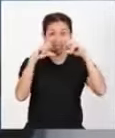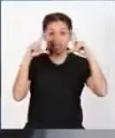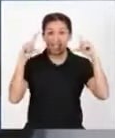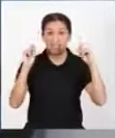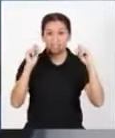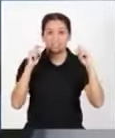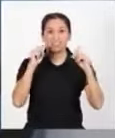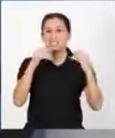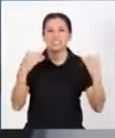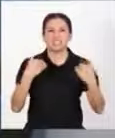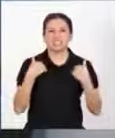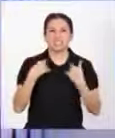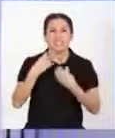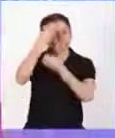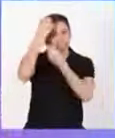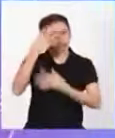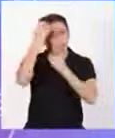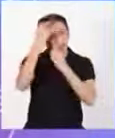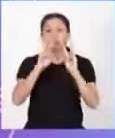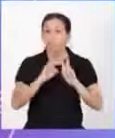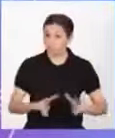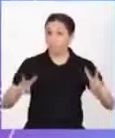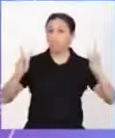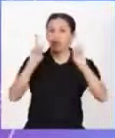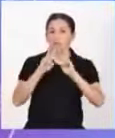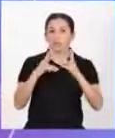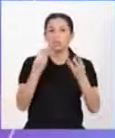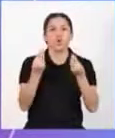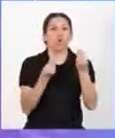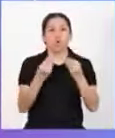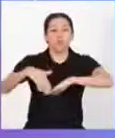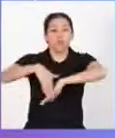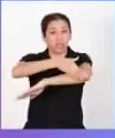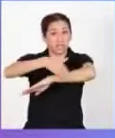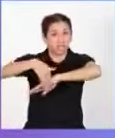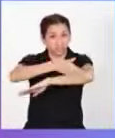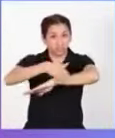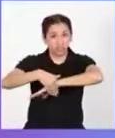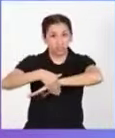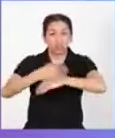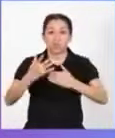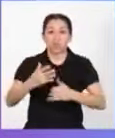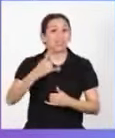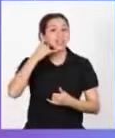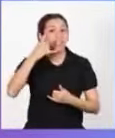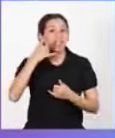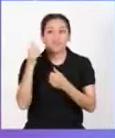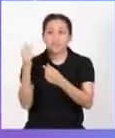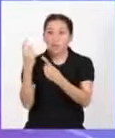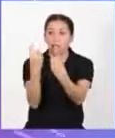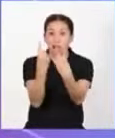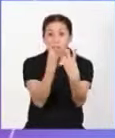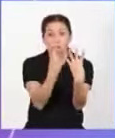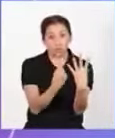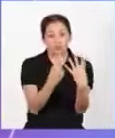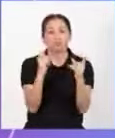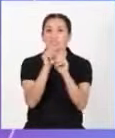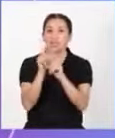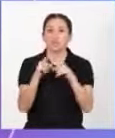En esta cartilla hay información muy valiosa, como la dirección, los